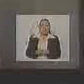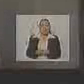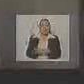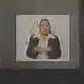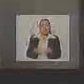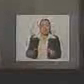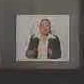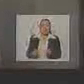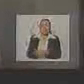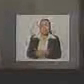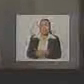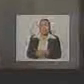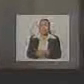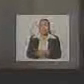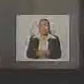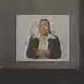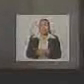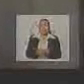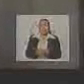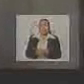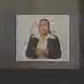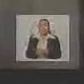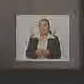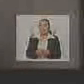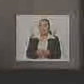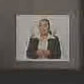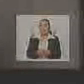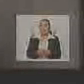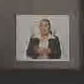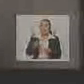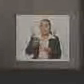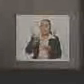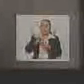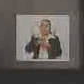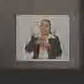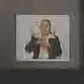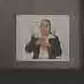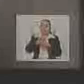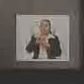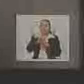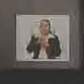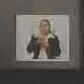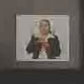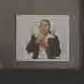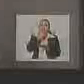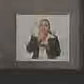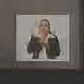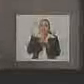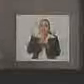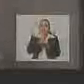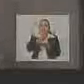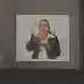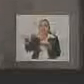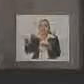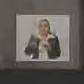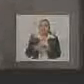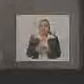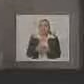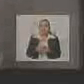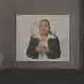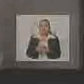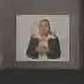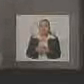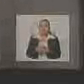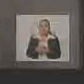partido Nueva Alianza. Le damos uso de su minuto y medio. Adelante. A ver, todavía no estamos